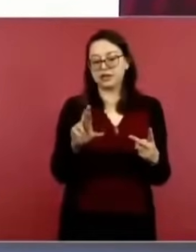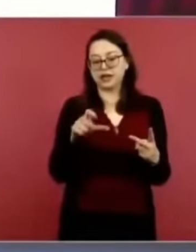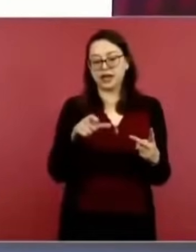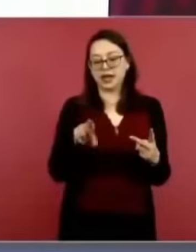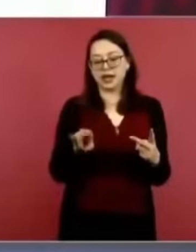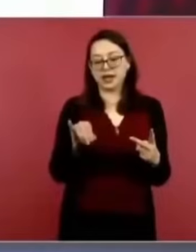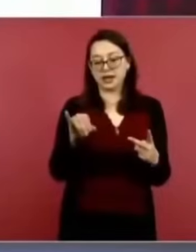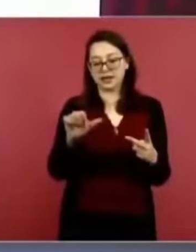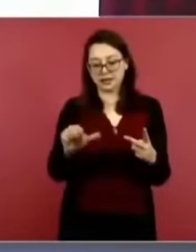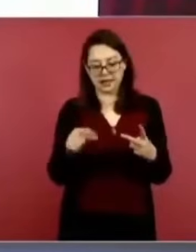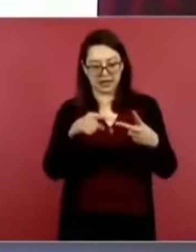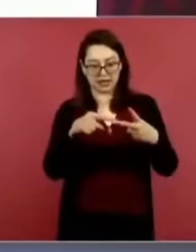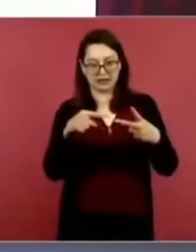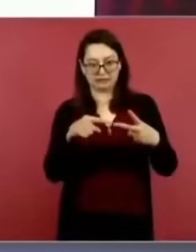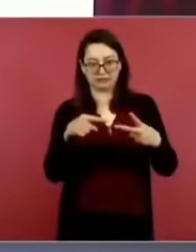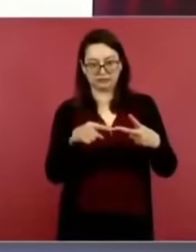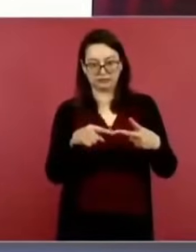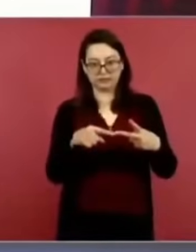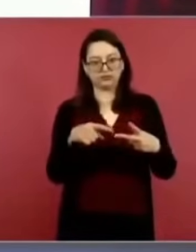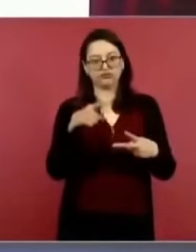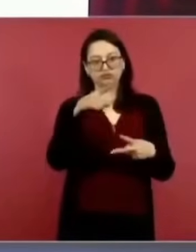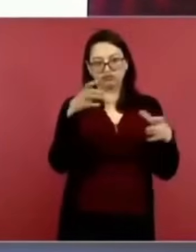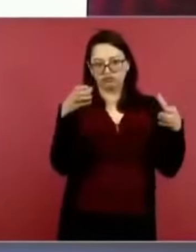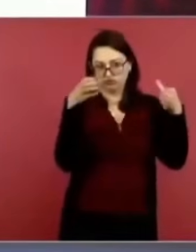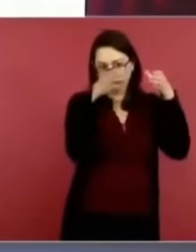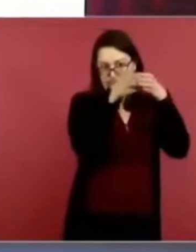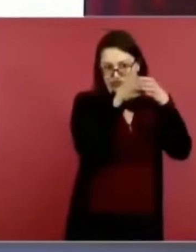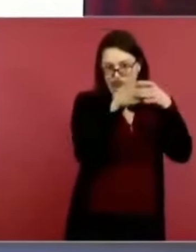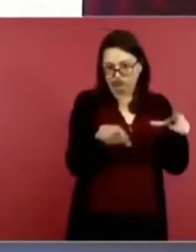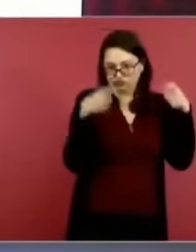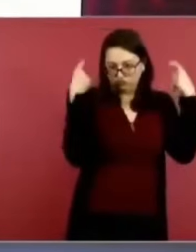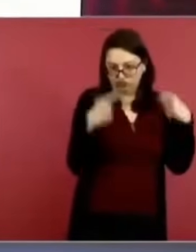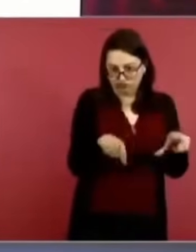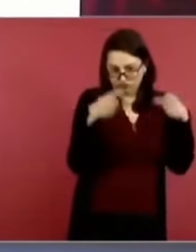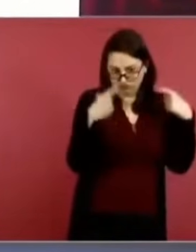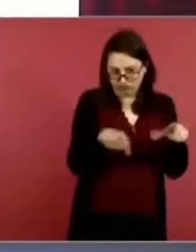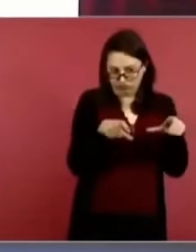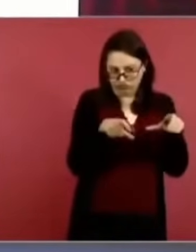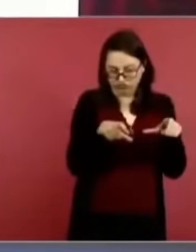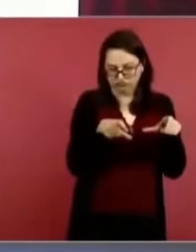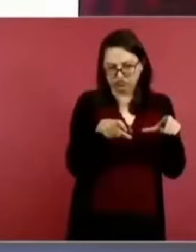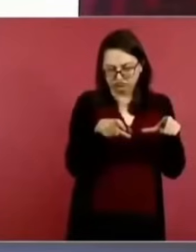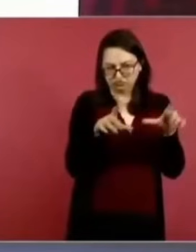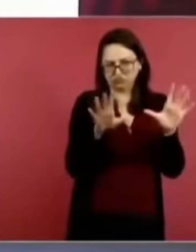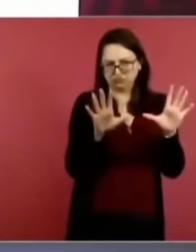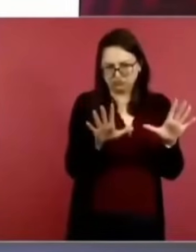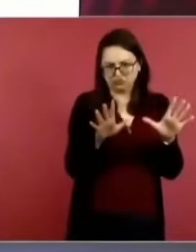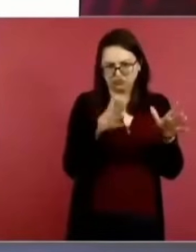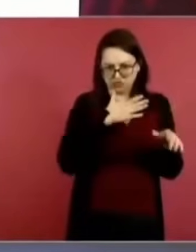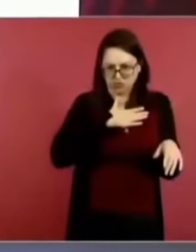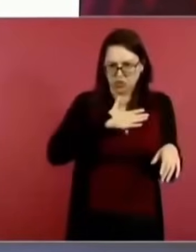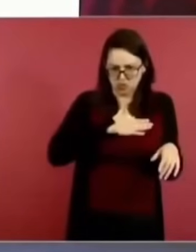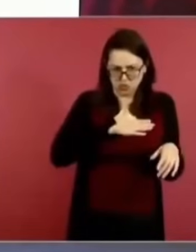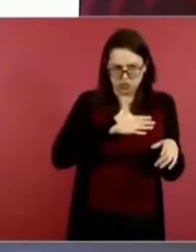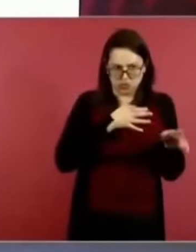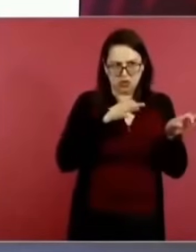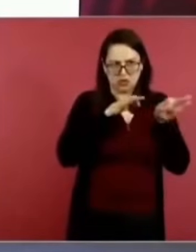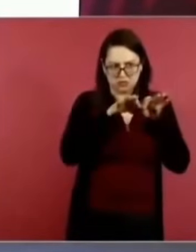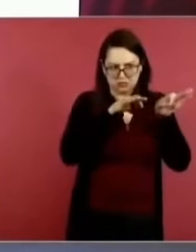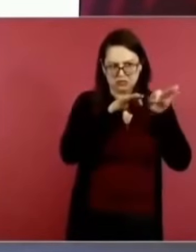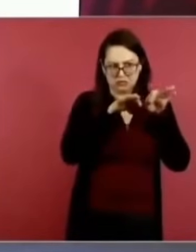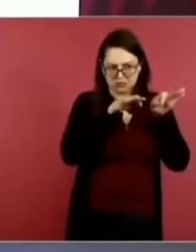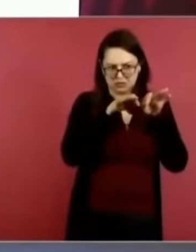la aristocracia, porque puede funcionar un gobierno aristocrático de